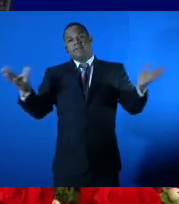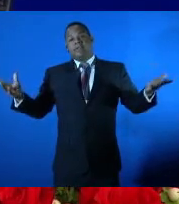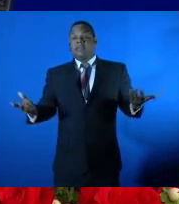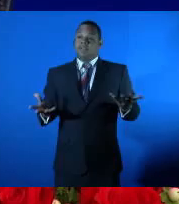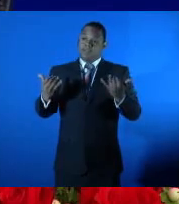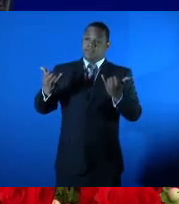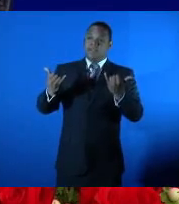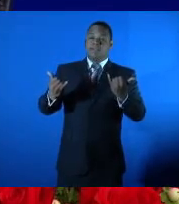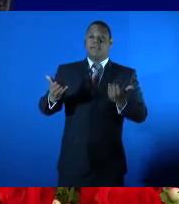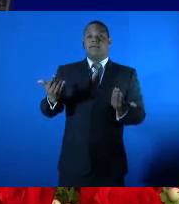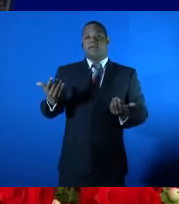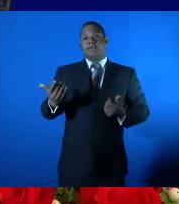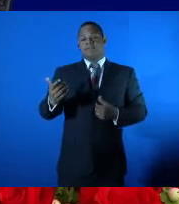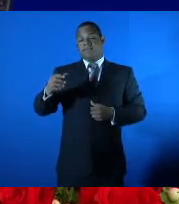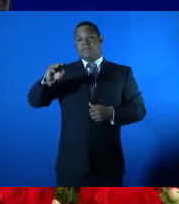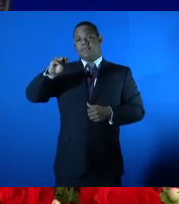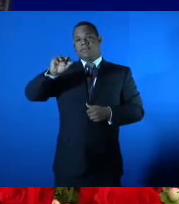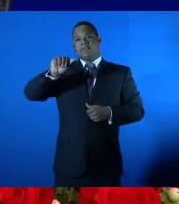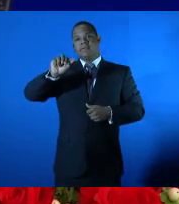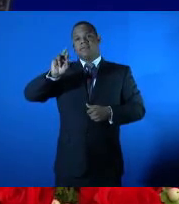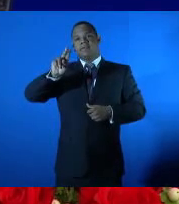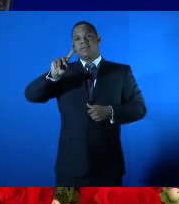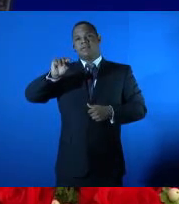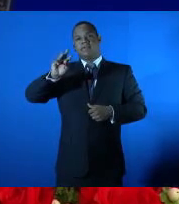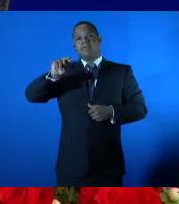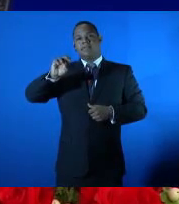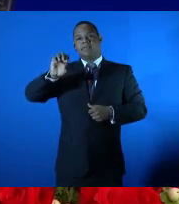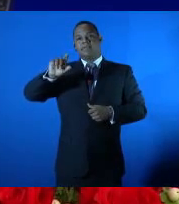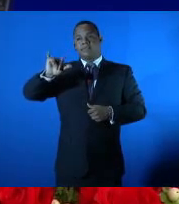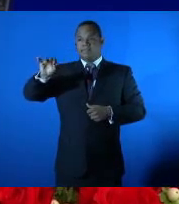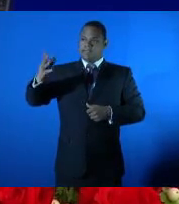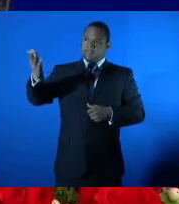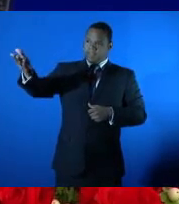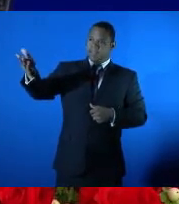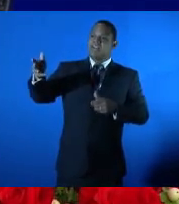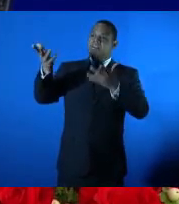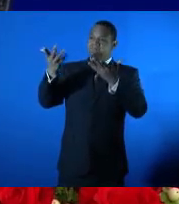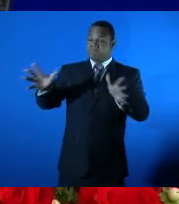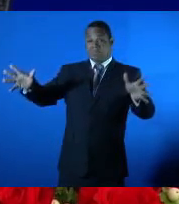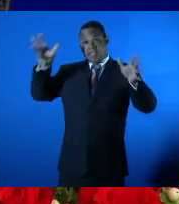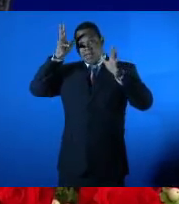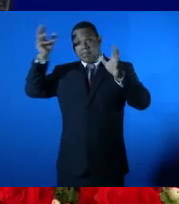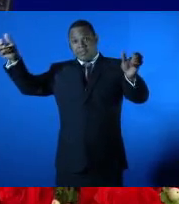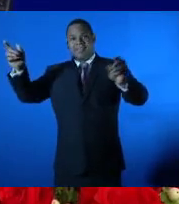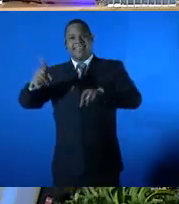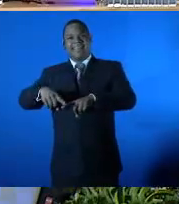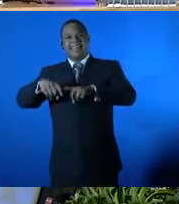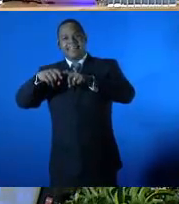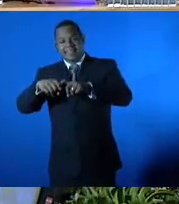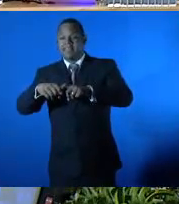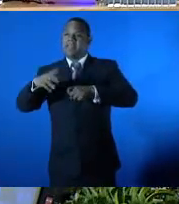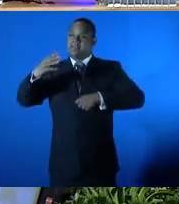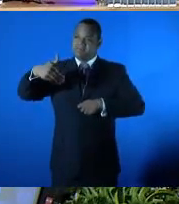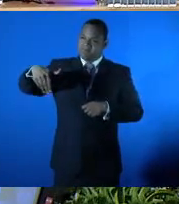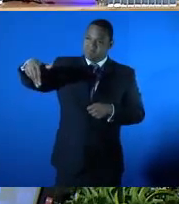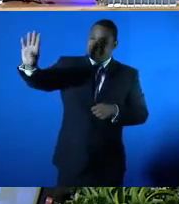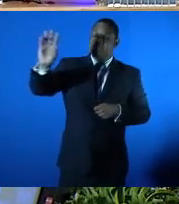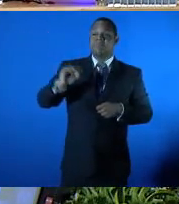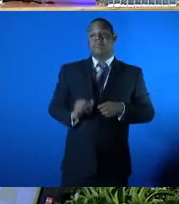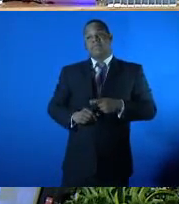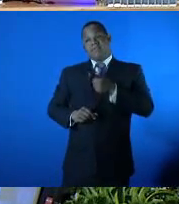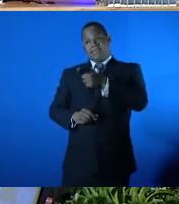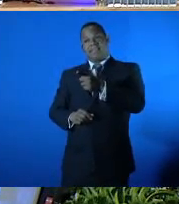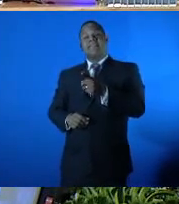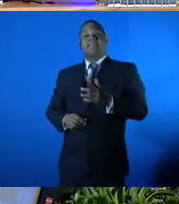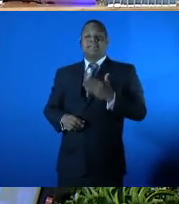presidente Martinelli, que ha hecho este increíble trabajo de impulsar el crecimiento económico en su país y ha sido una figura tan